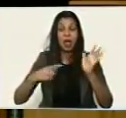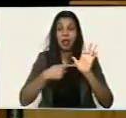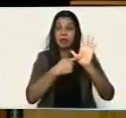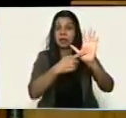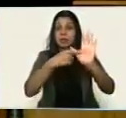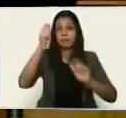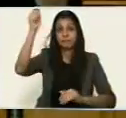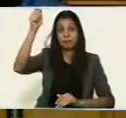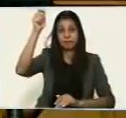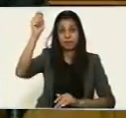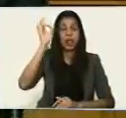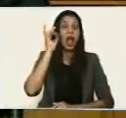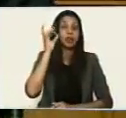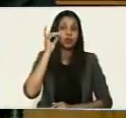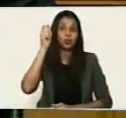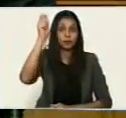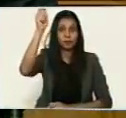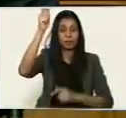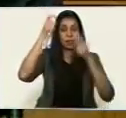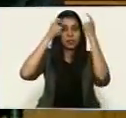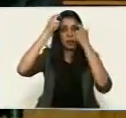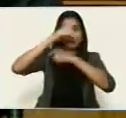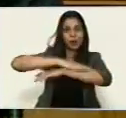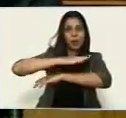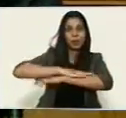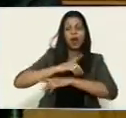aquí, del comandante Hugo Chávez, y